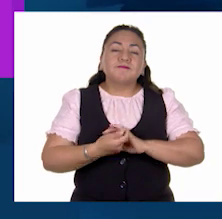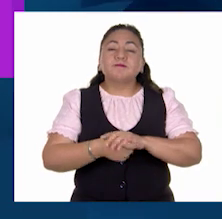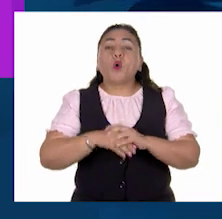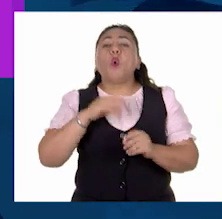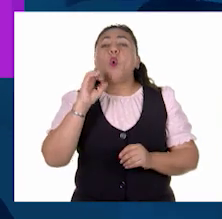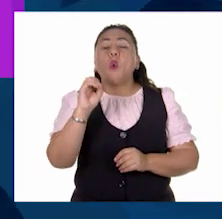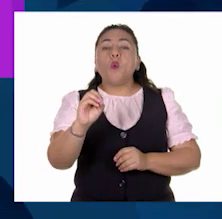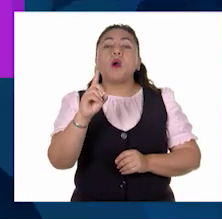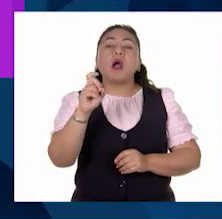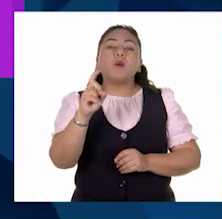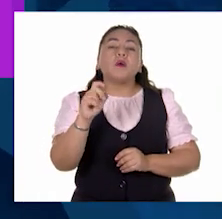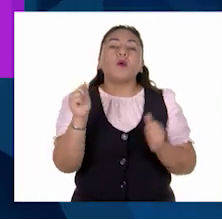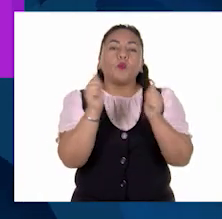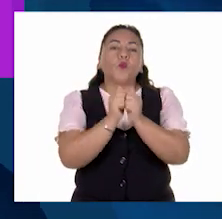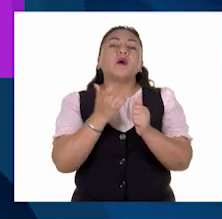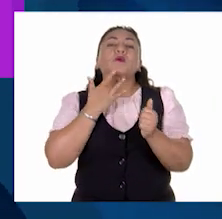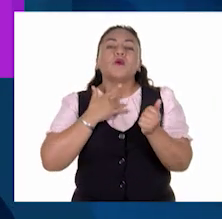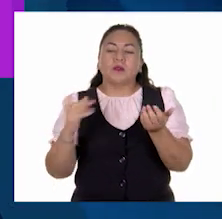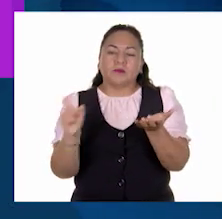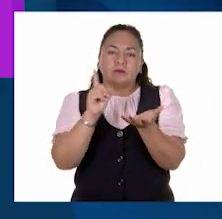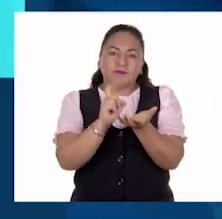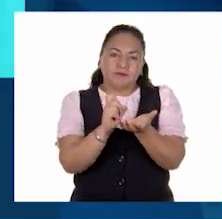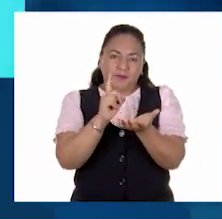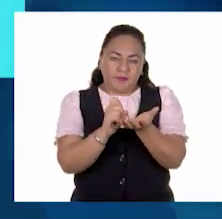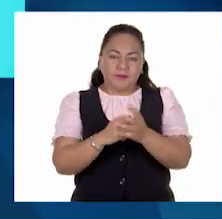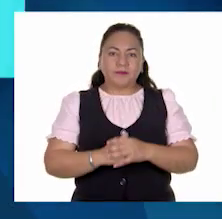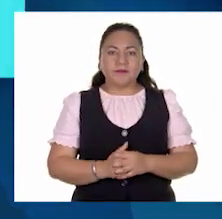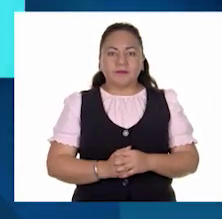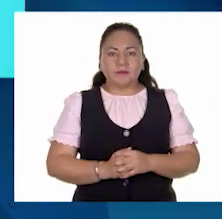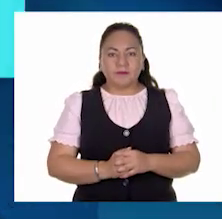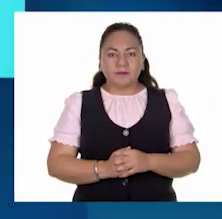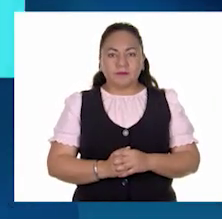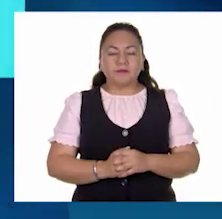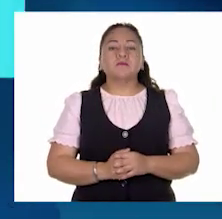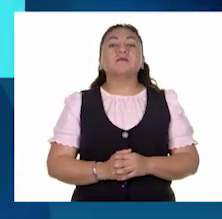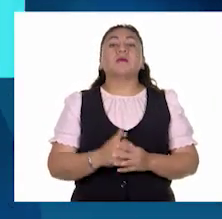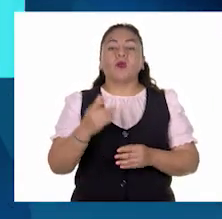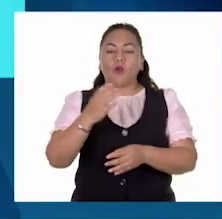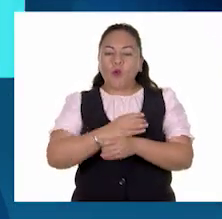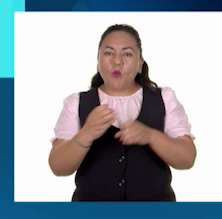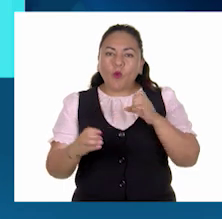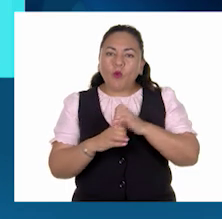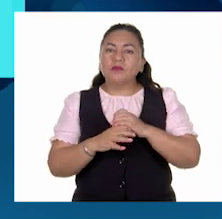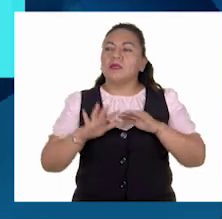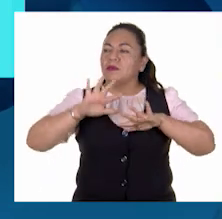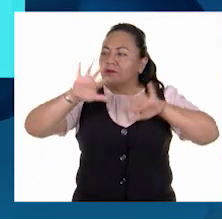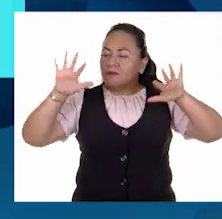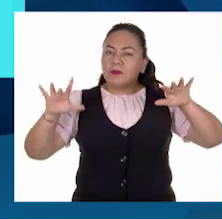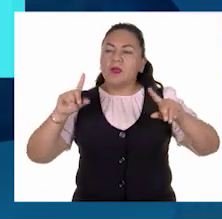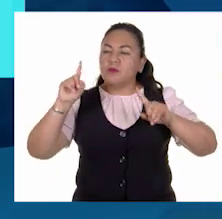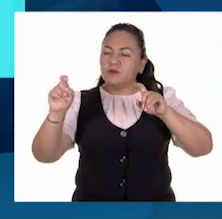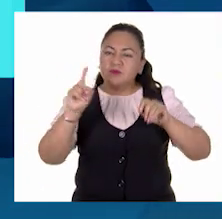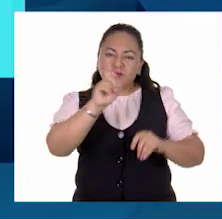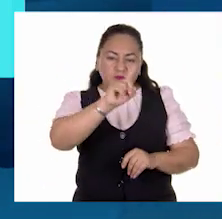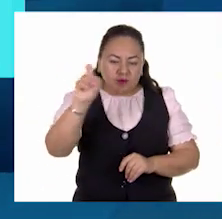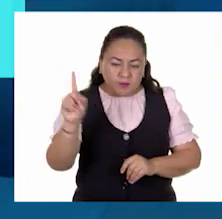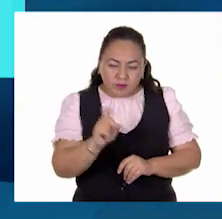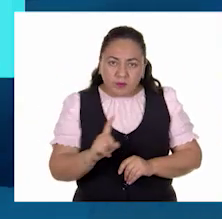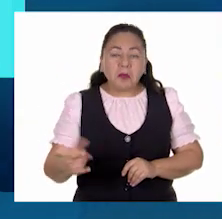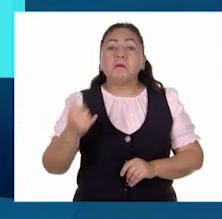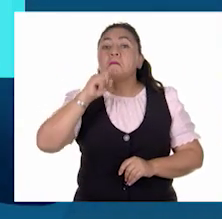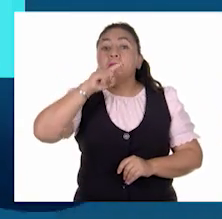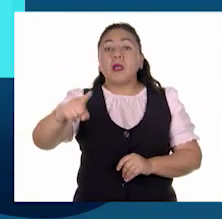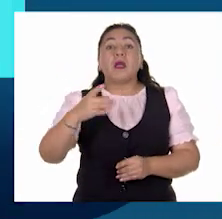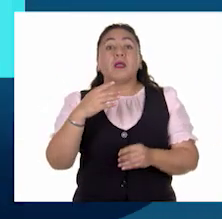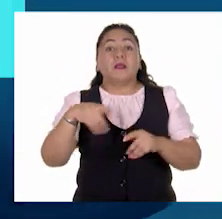aplica desinfectante a base de agua y alcohol. Desinfecta las superficies de los objetos que más utilizas. También